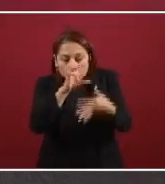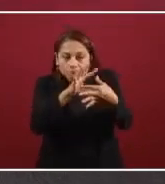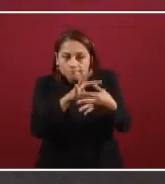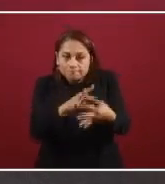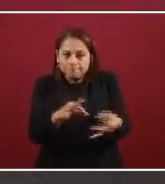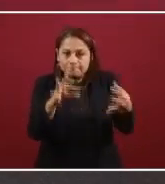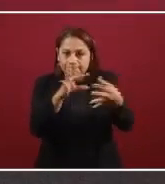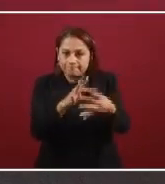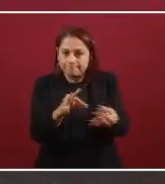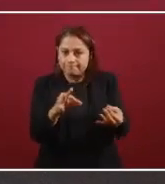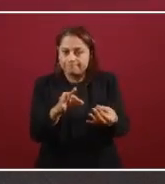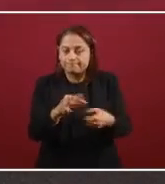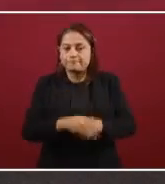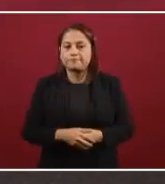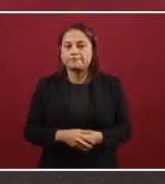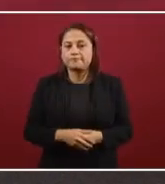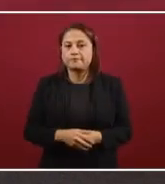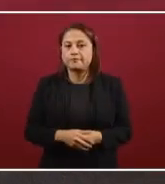porque,